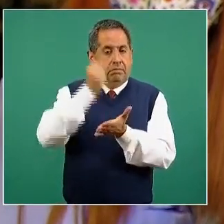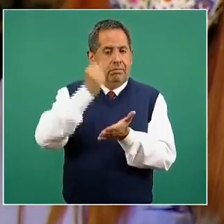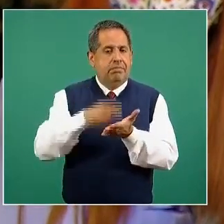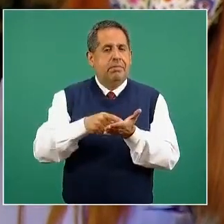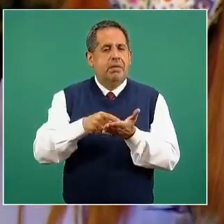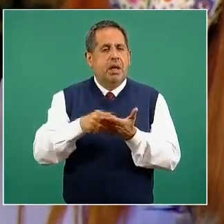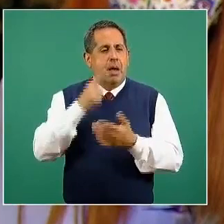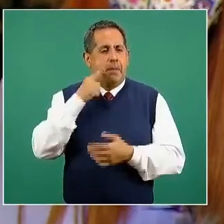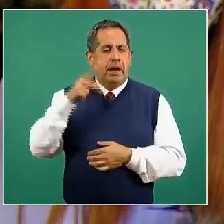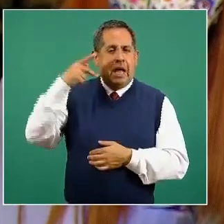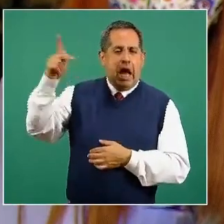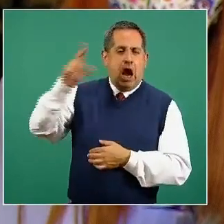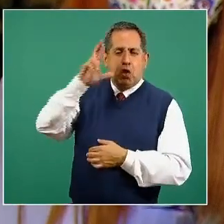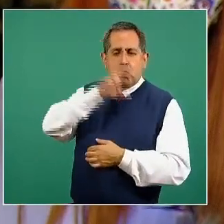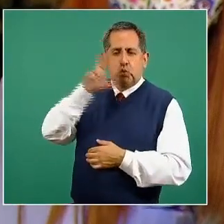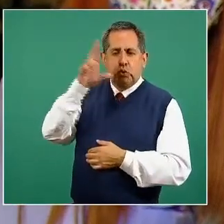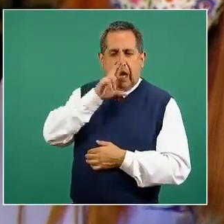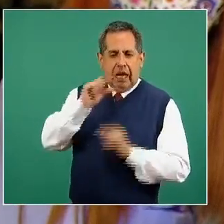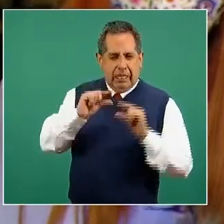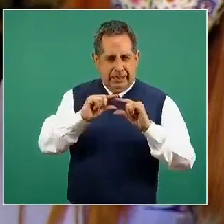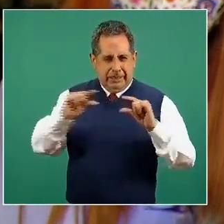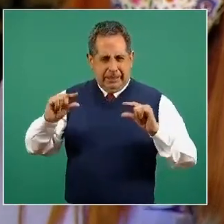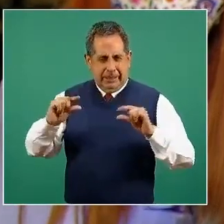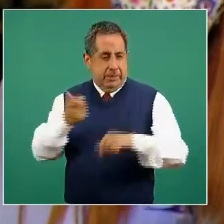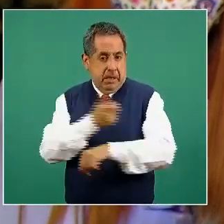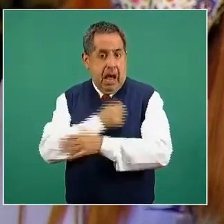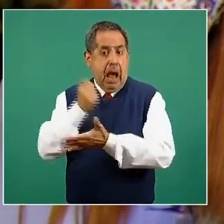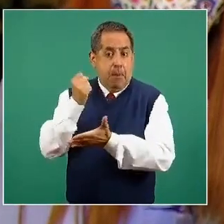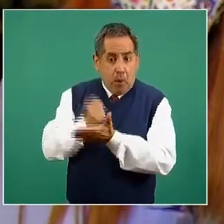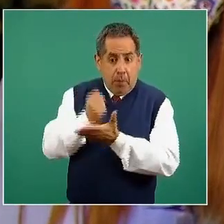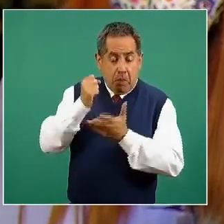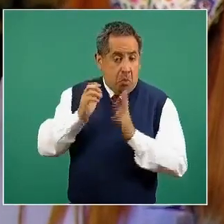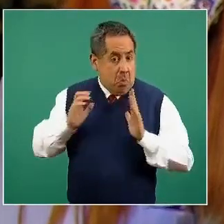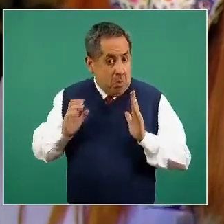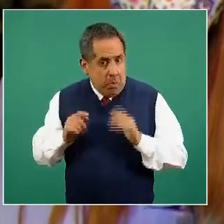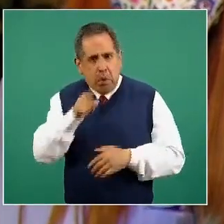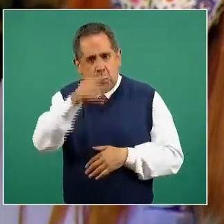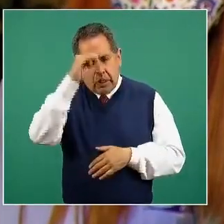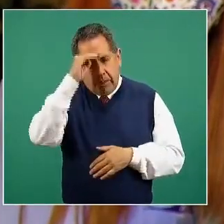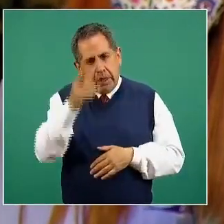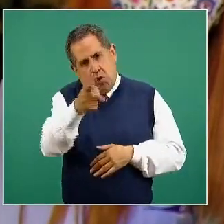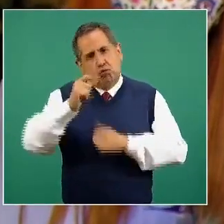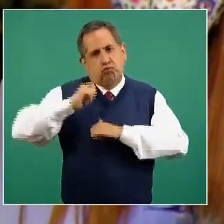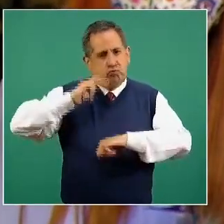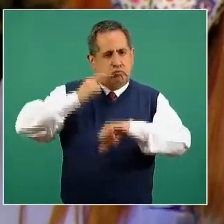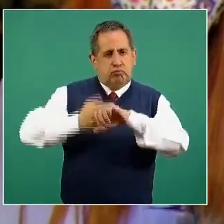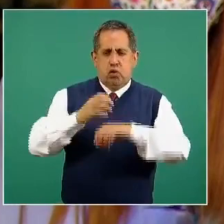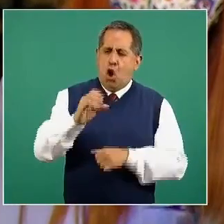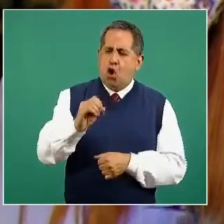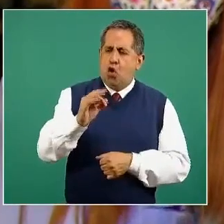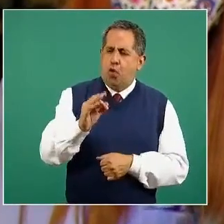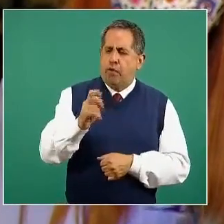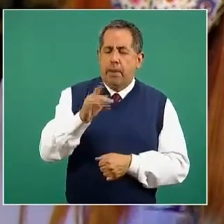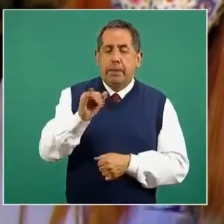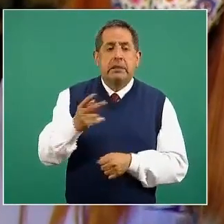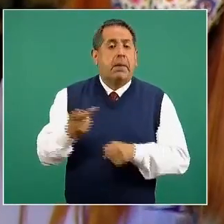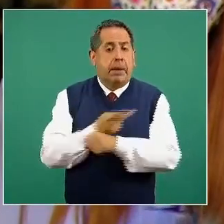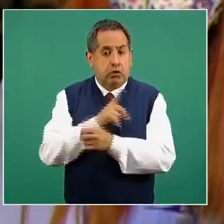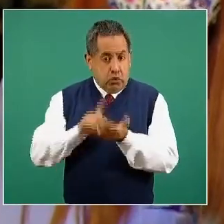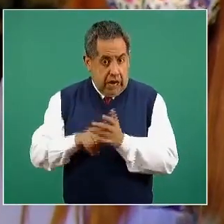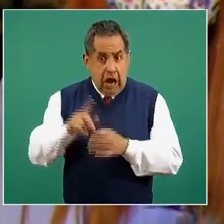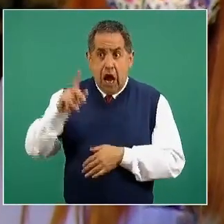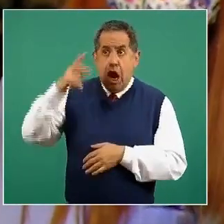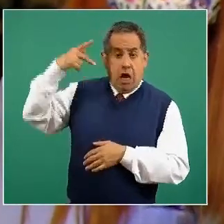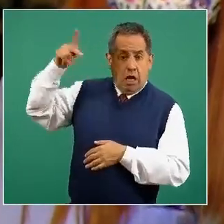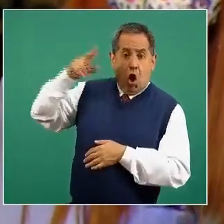del Sputnik 5, la rusa. Pues desde el punto de vista de usted y siendo el encargado de COFEPRIS, ¿cómo van? Si Rusia sí ya presentó